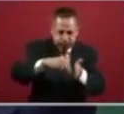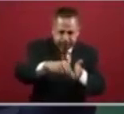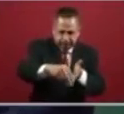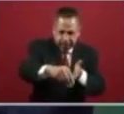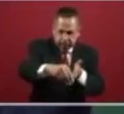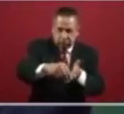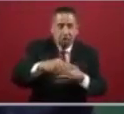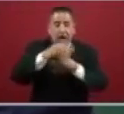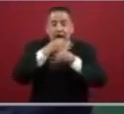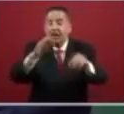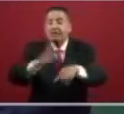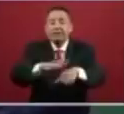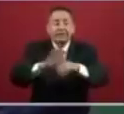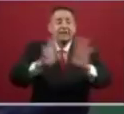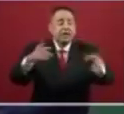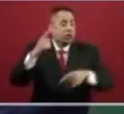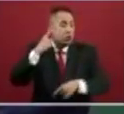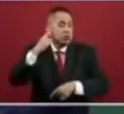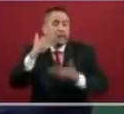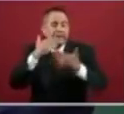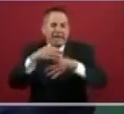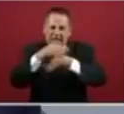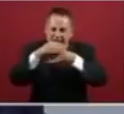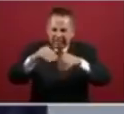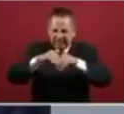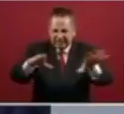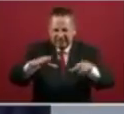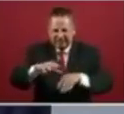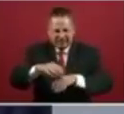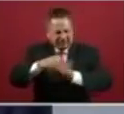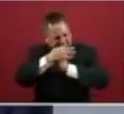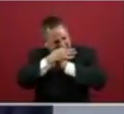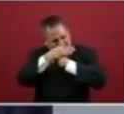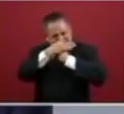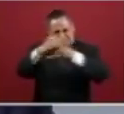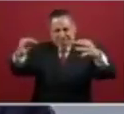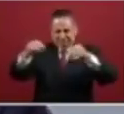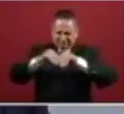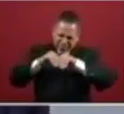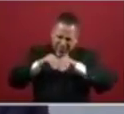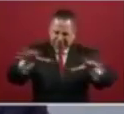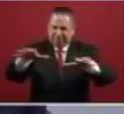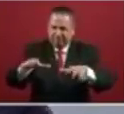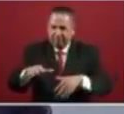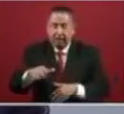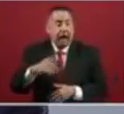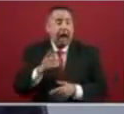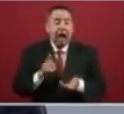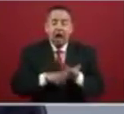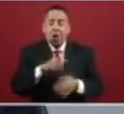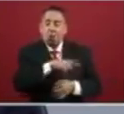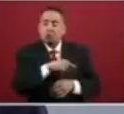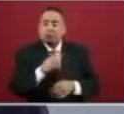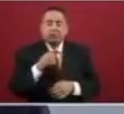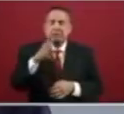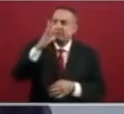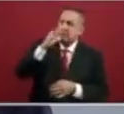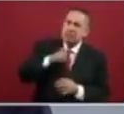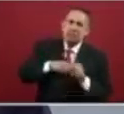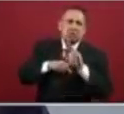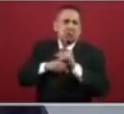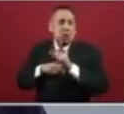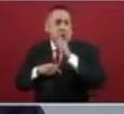que se escuche bien, que se escuche lejos, porque decían que no